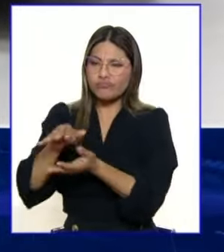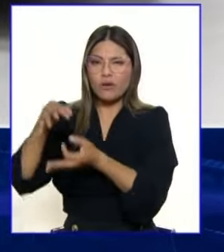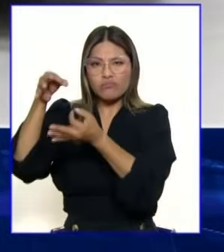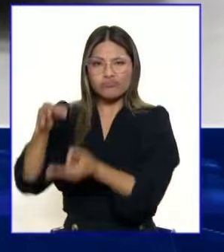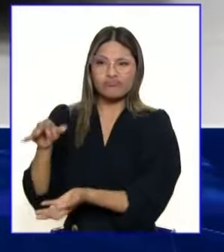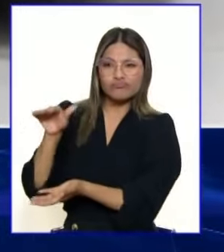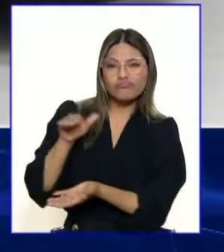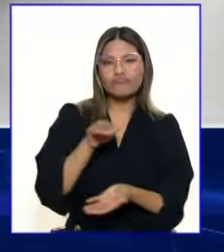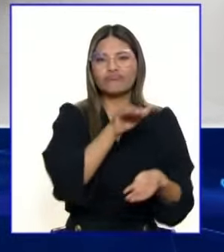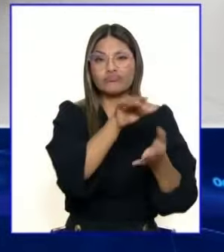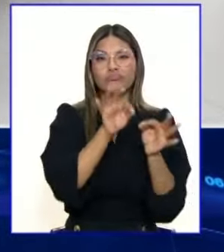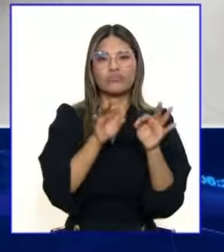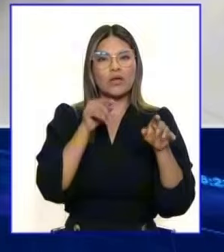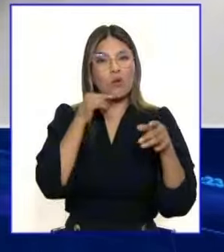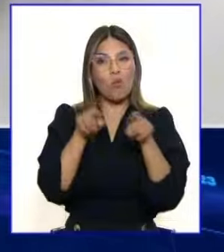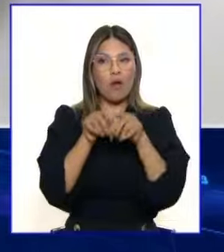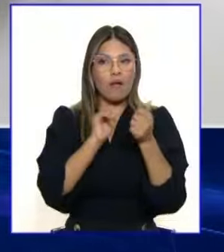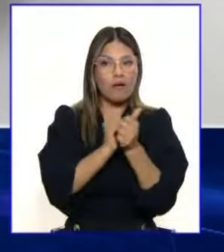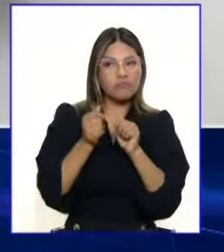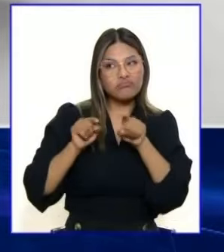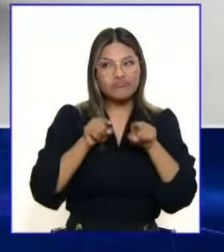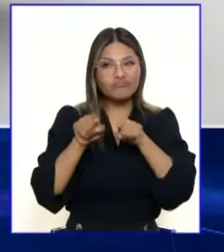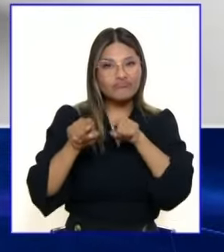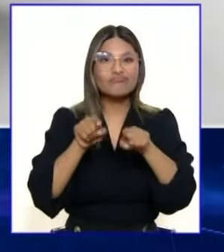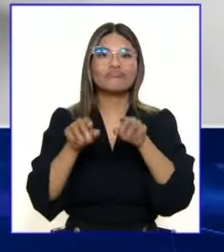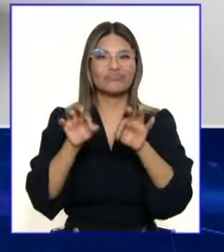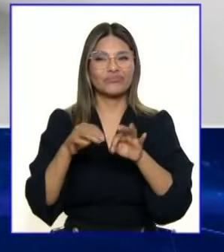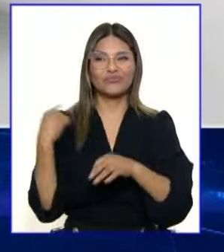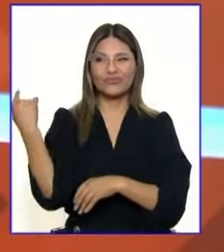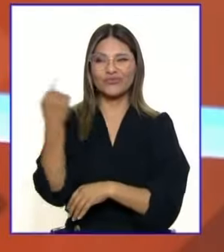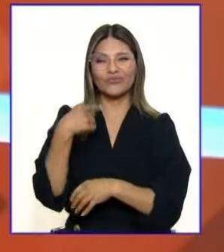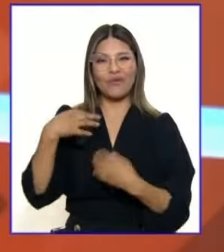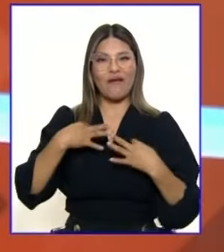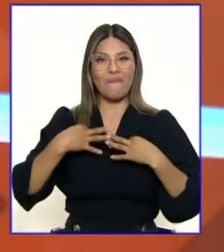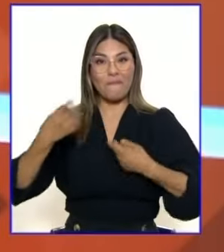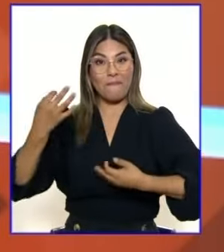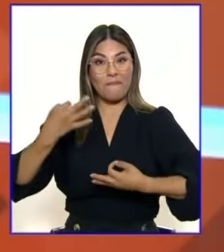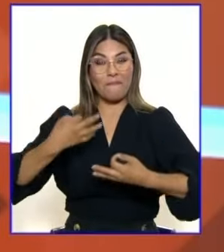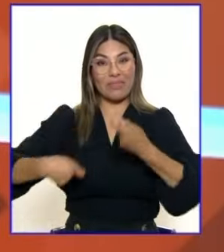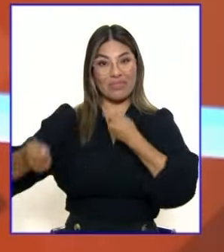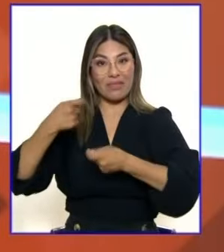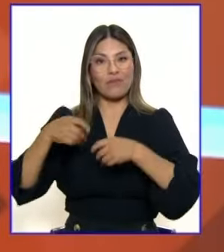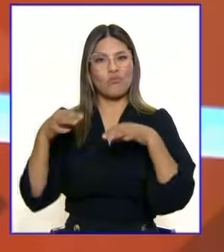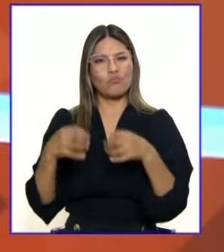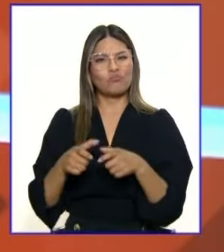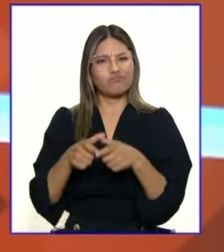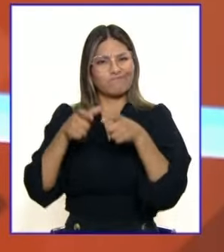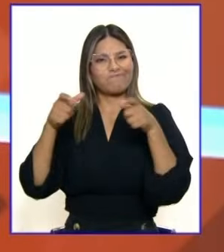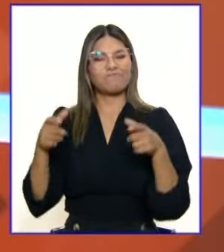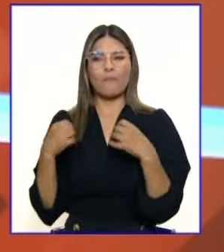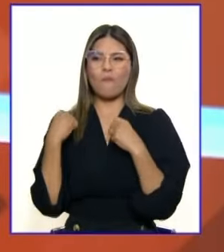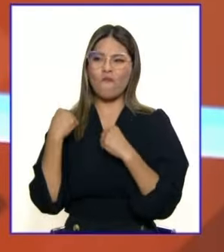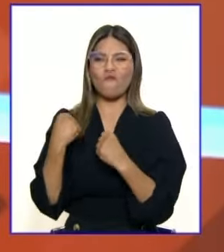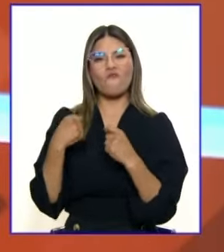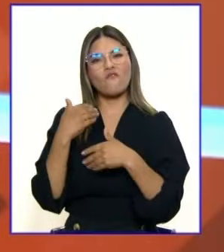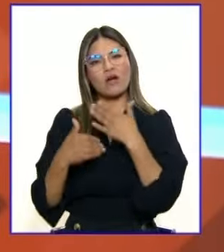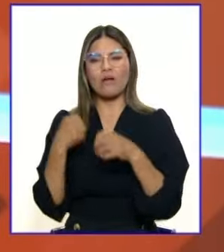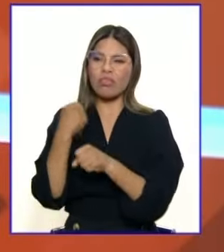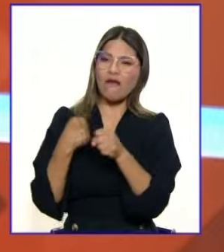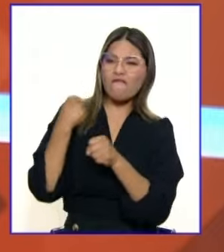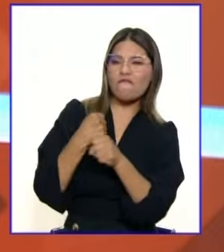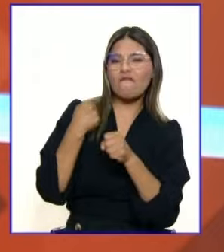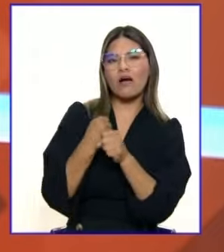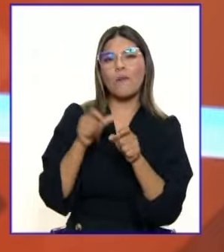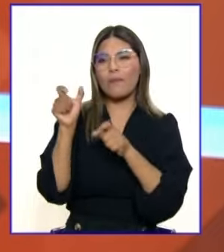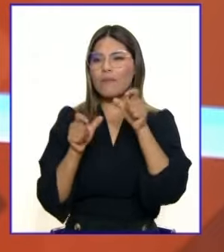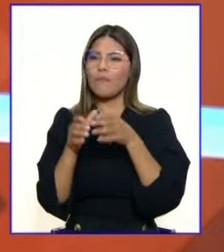eficientes y por ende más competitivos. Recordemos que el emporio comercial de Gamarra, por ejemplo, representa una fuerte palanca de generación